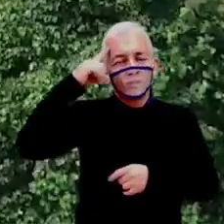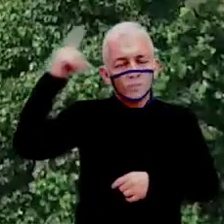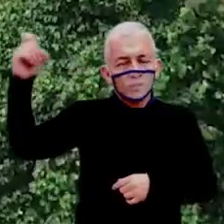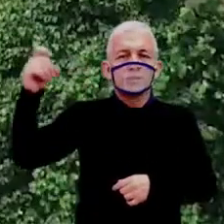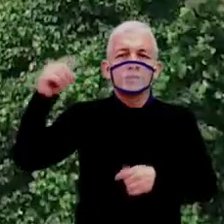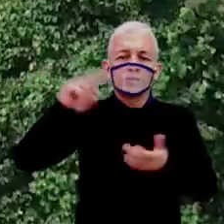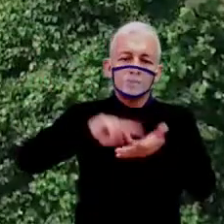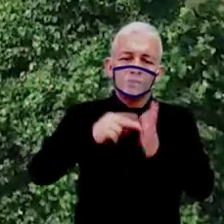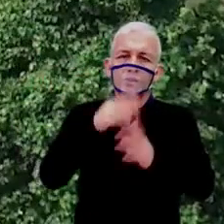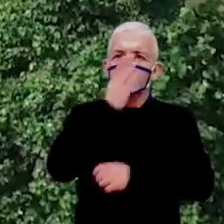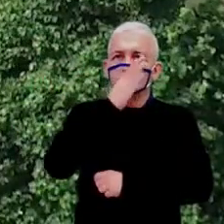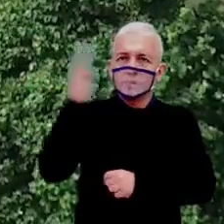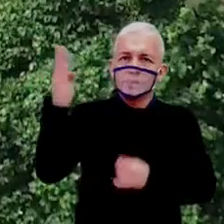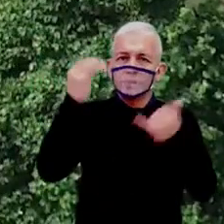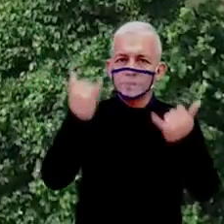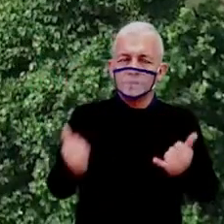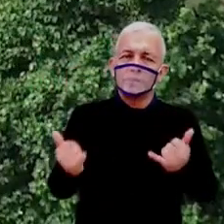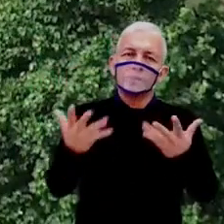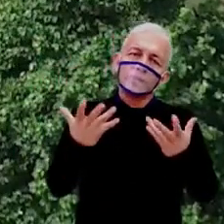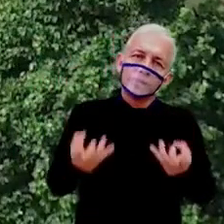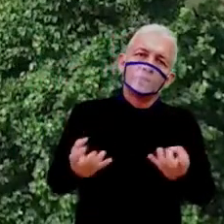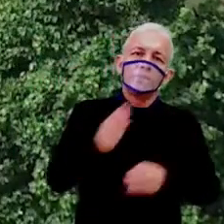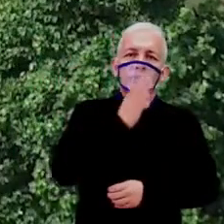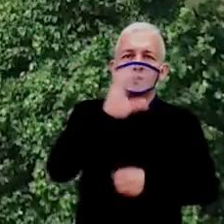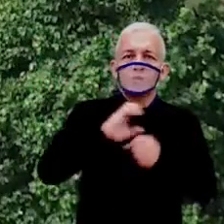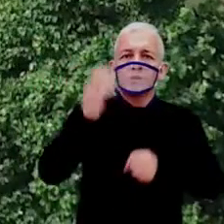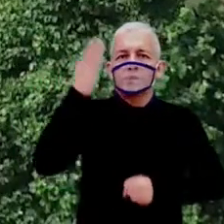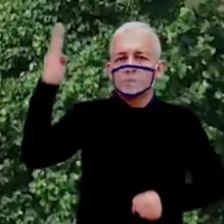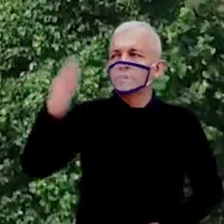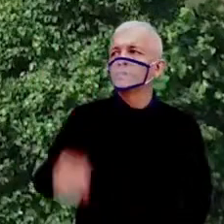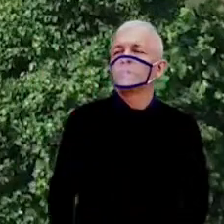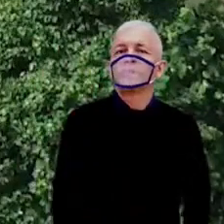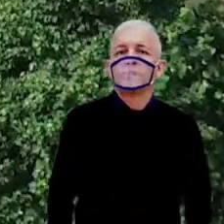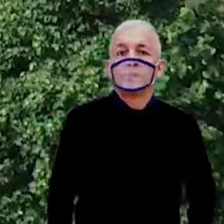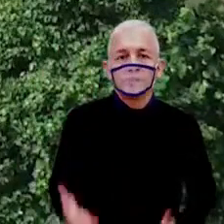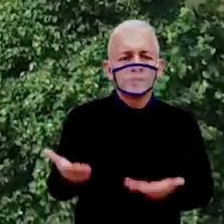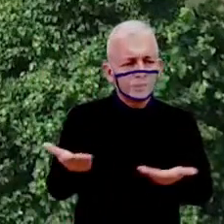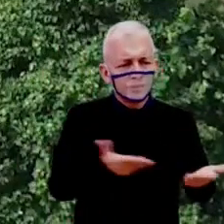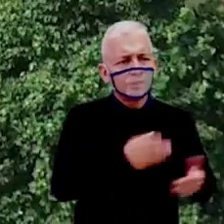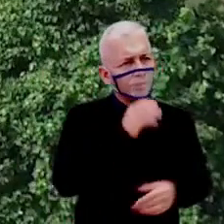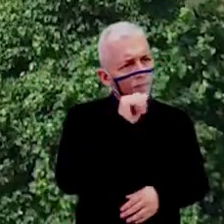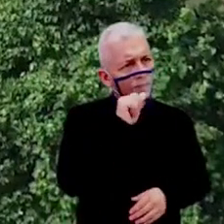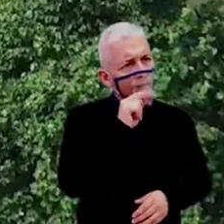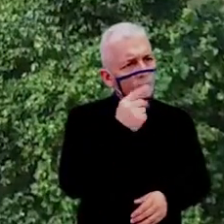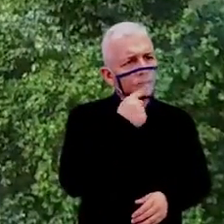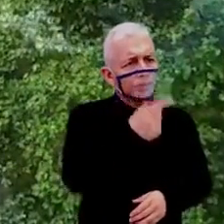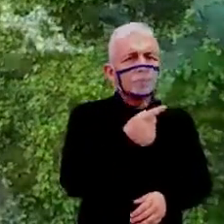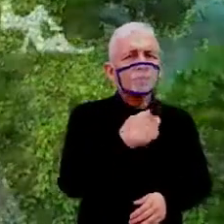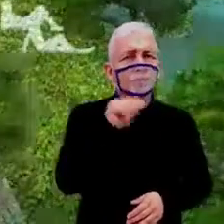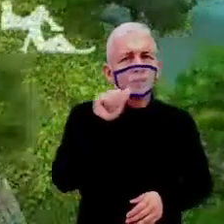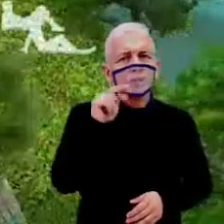del renacer de este sector que tanto le ha dado a la ciudad. Así es, Ángelo. Y cuando hablamos